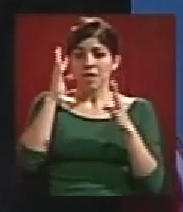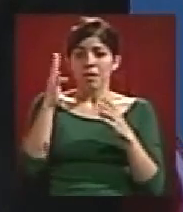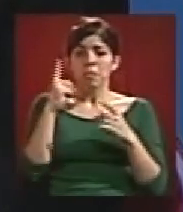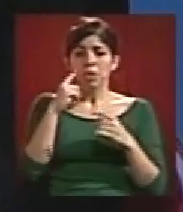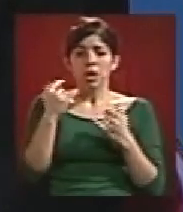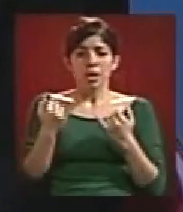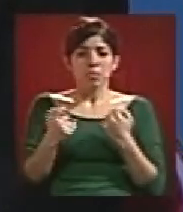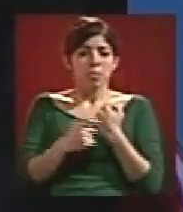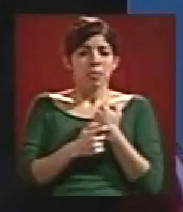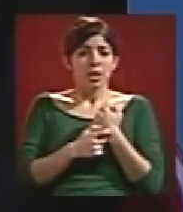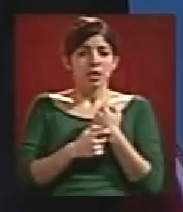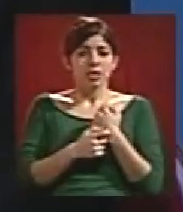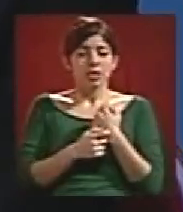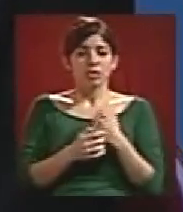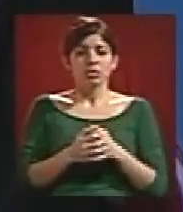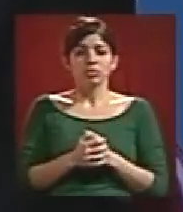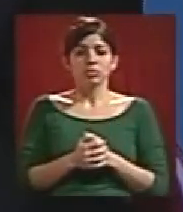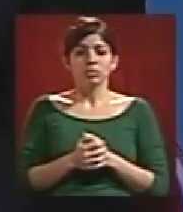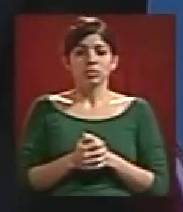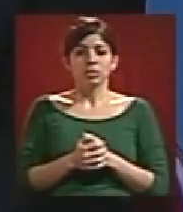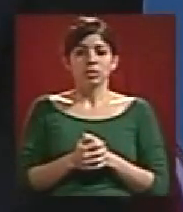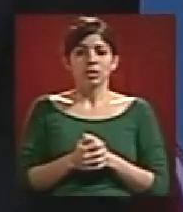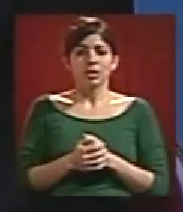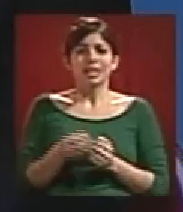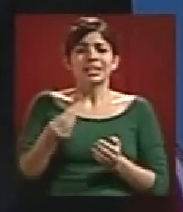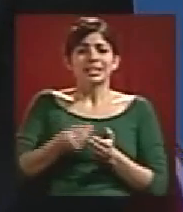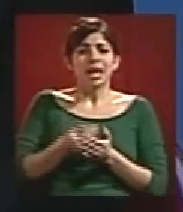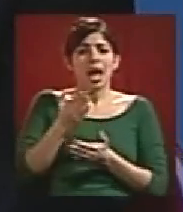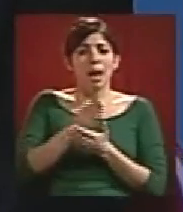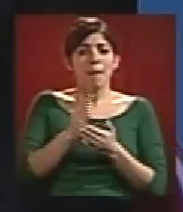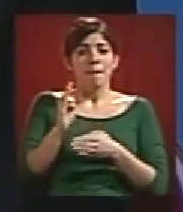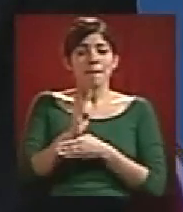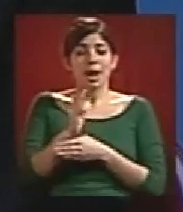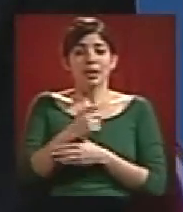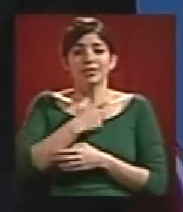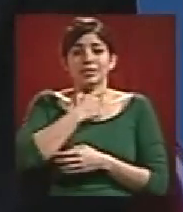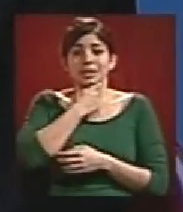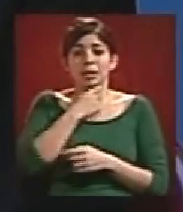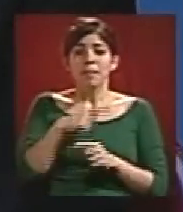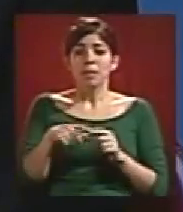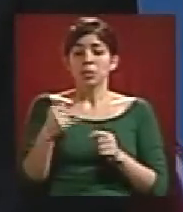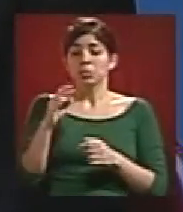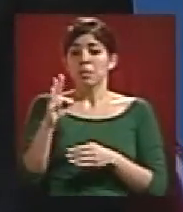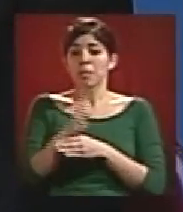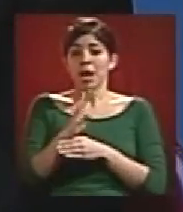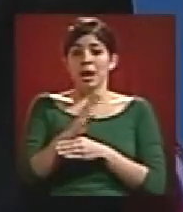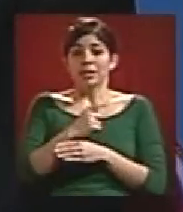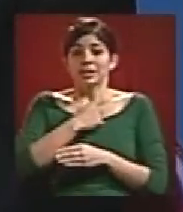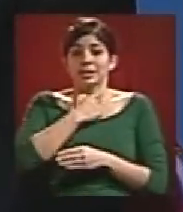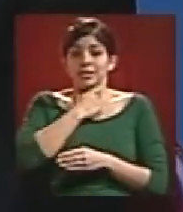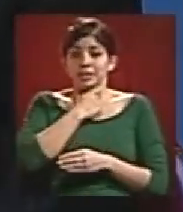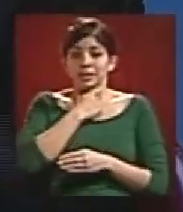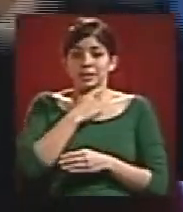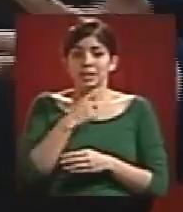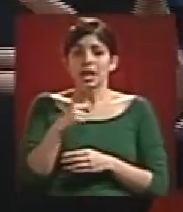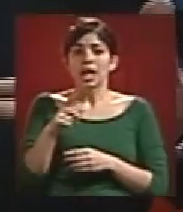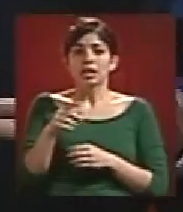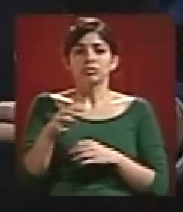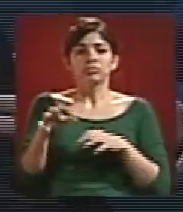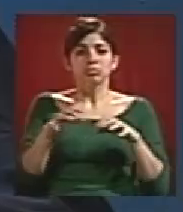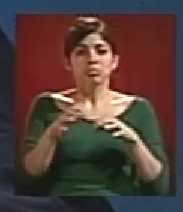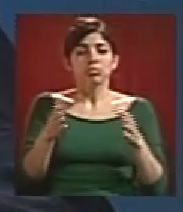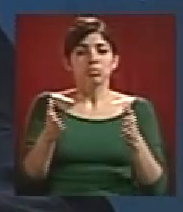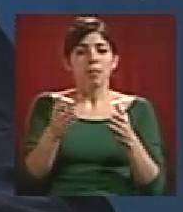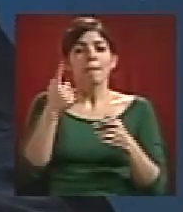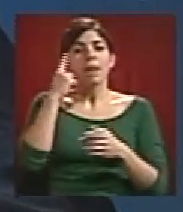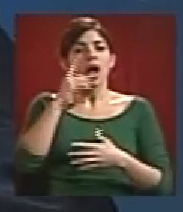no gastó un 5. Le costará si algún banco entra en problemas, pues si ningún banco entra en problemas, es una medida que crea